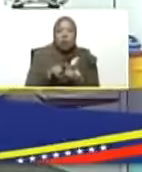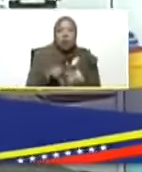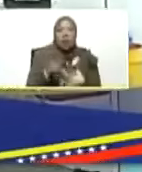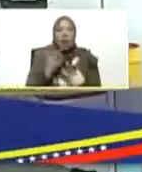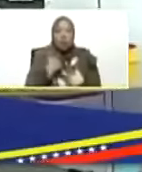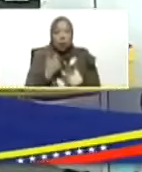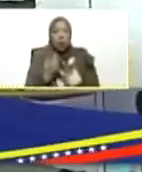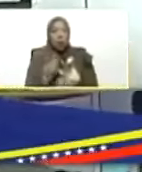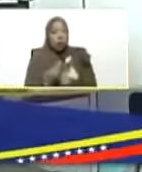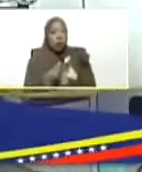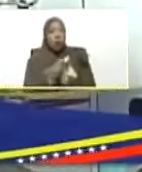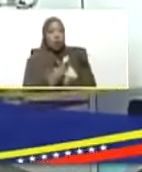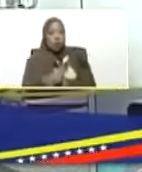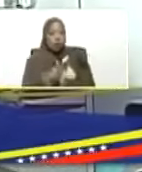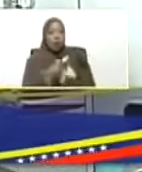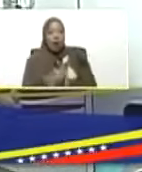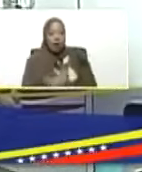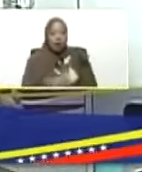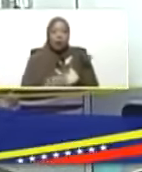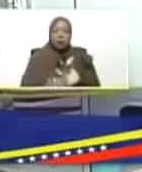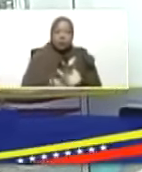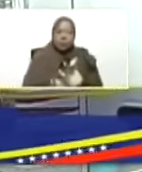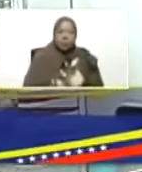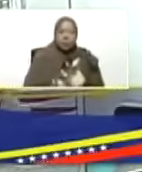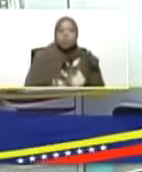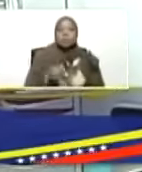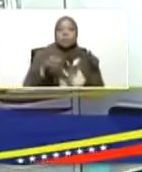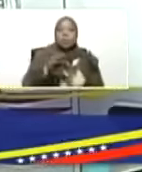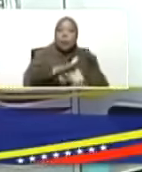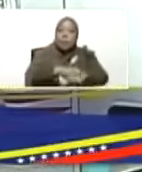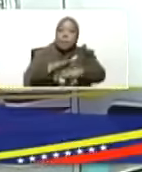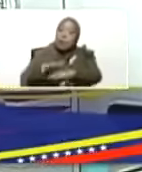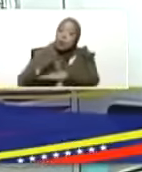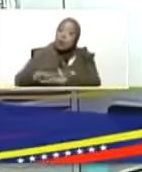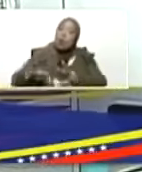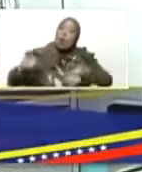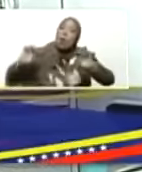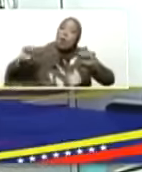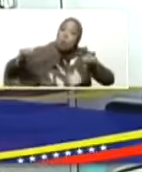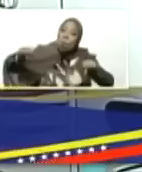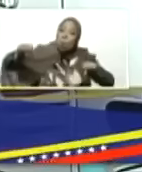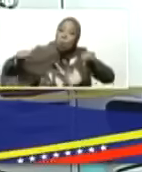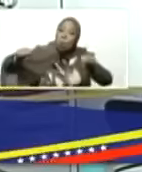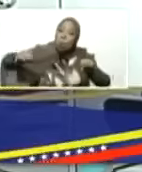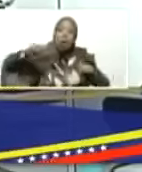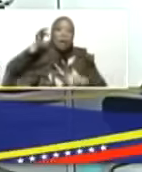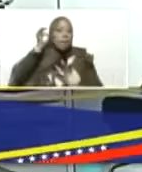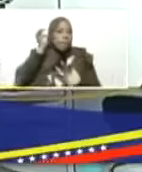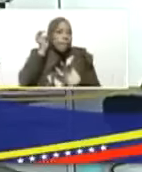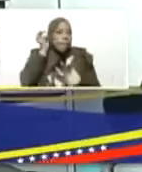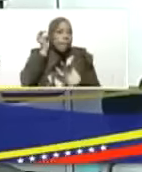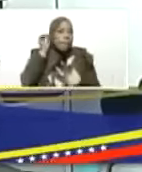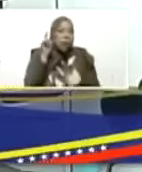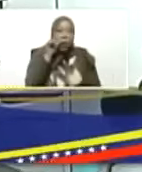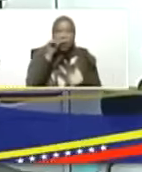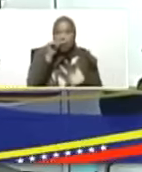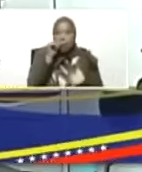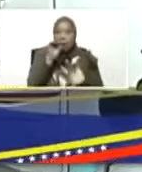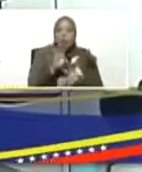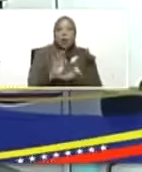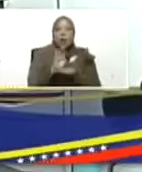cuidándose. Entonces hay que cuidarse, muchachos motorizados, muchachas motorizadas, cuidarse,